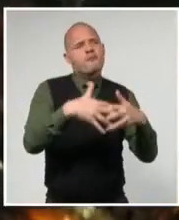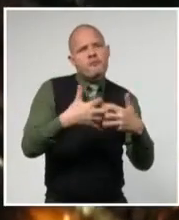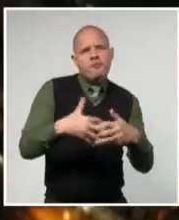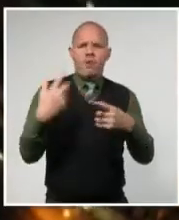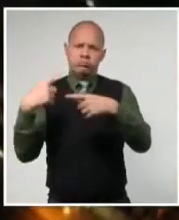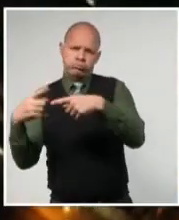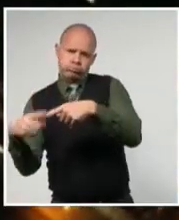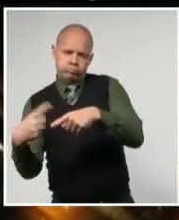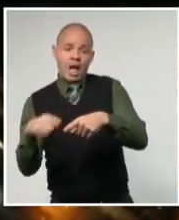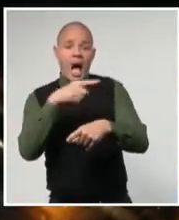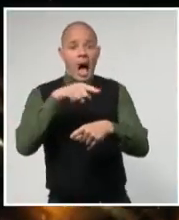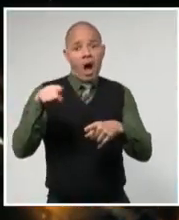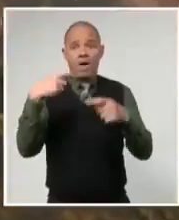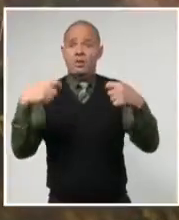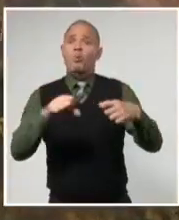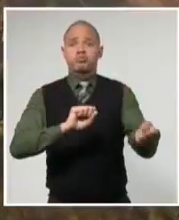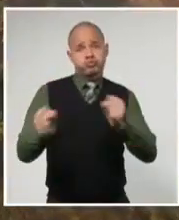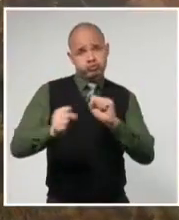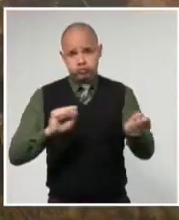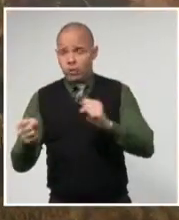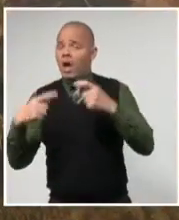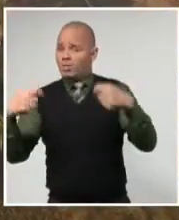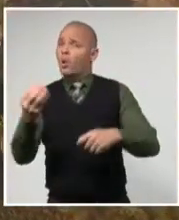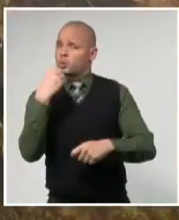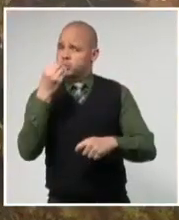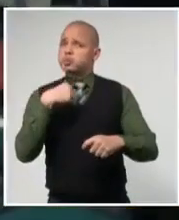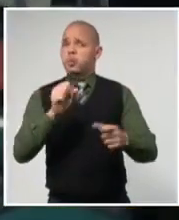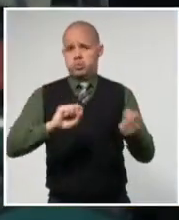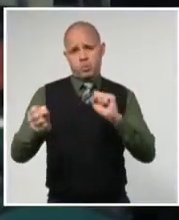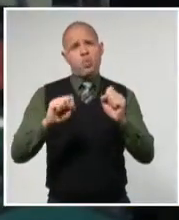exista control en el consumo.